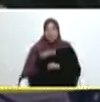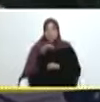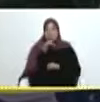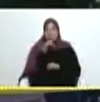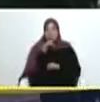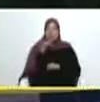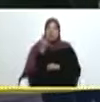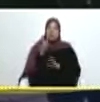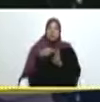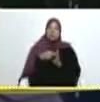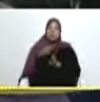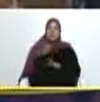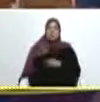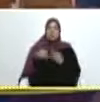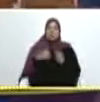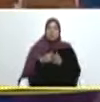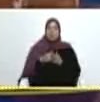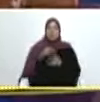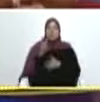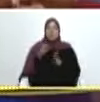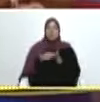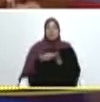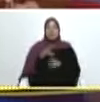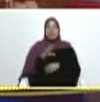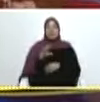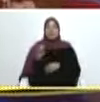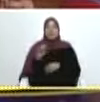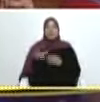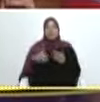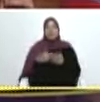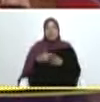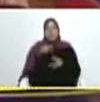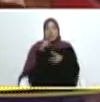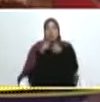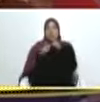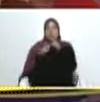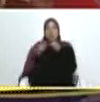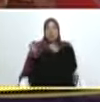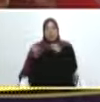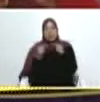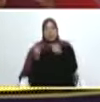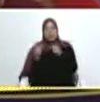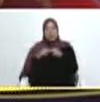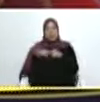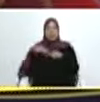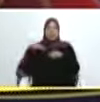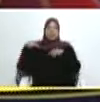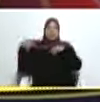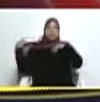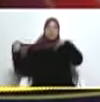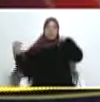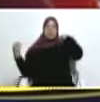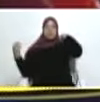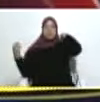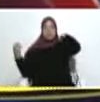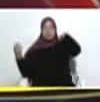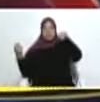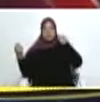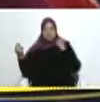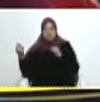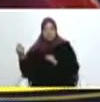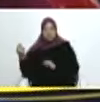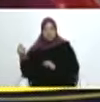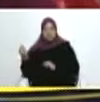agenda 2024-2030, nosotros fuimos a consulta, nos fuimos al debate y estamos en las acciones. Nada más